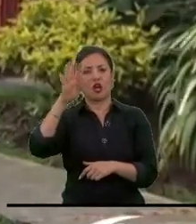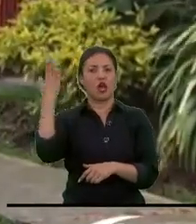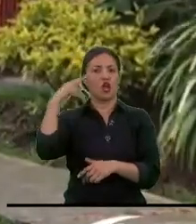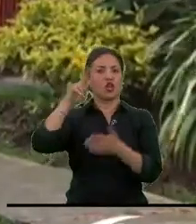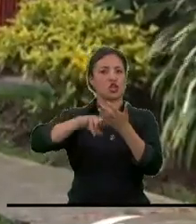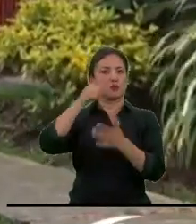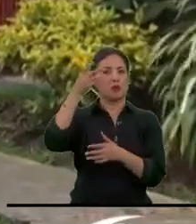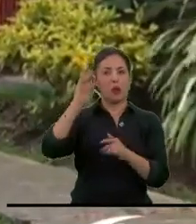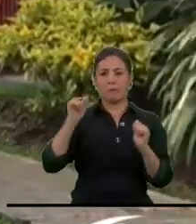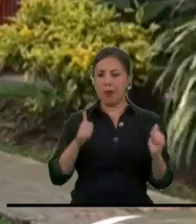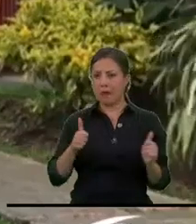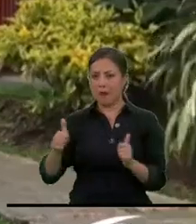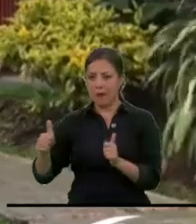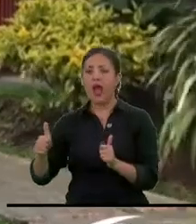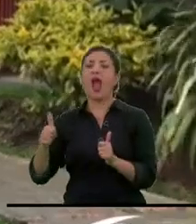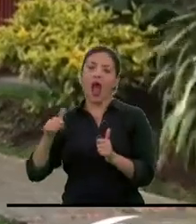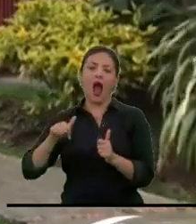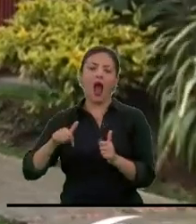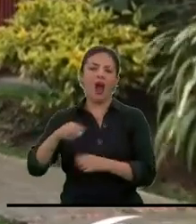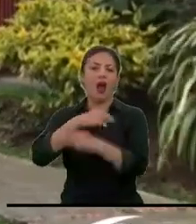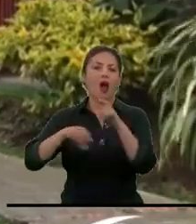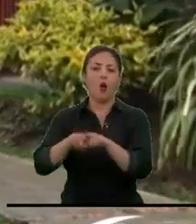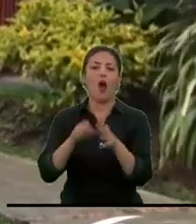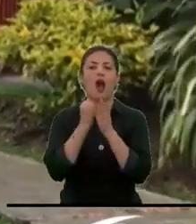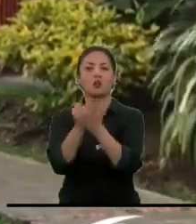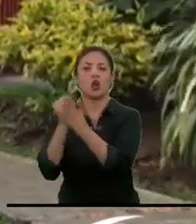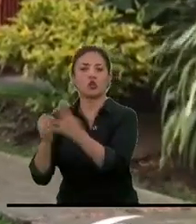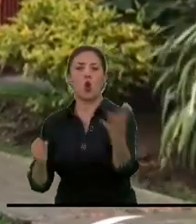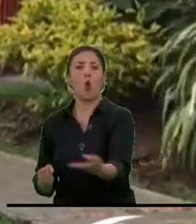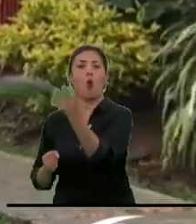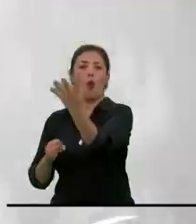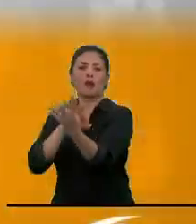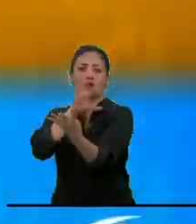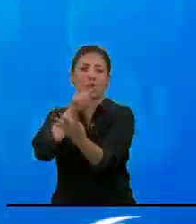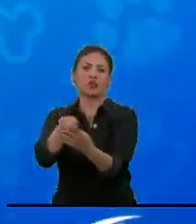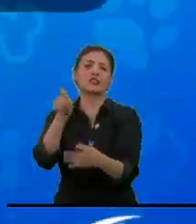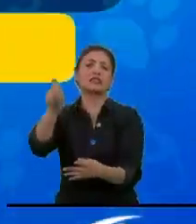bien y nosotros salvamos a 4 perritos, a 4 personas que lo necesitaban.